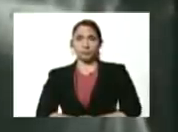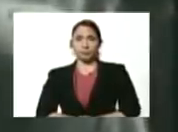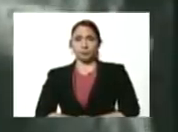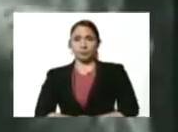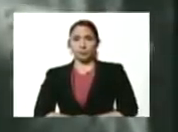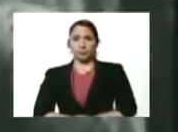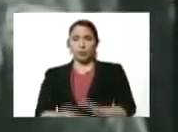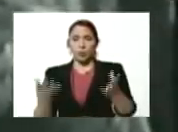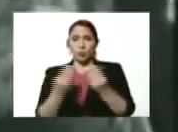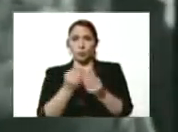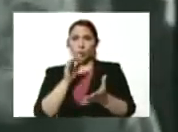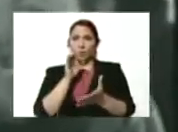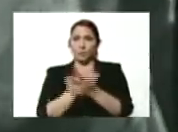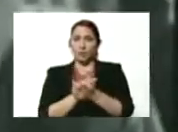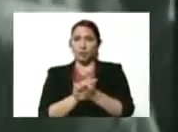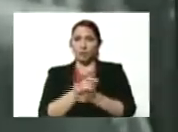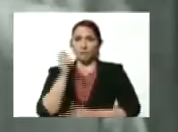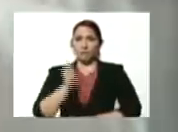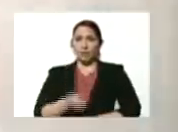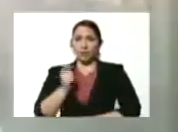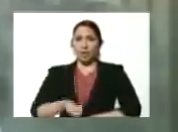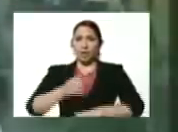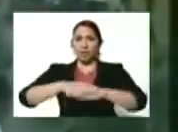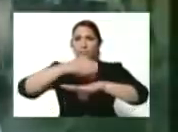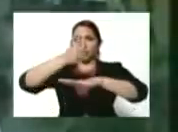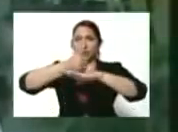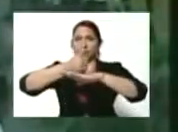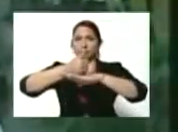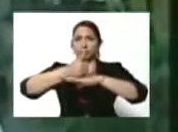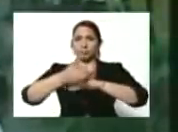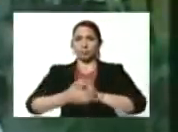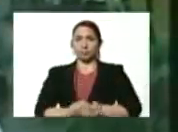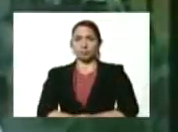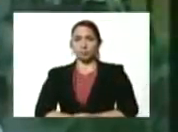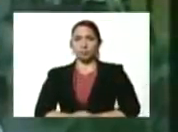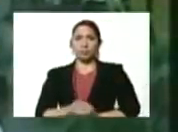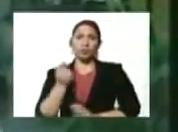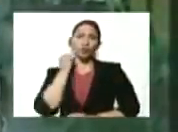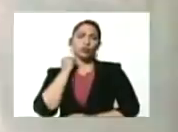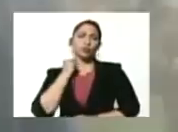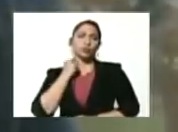junto al compañero fiscal general Tarek William Zapp.